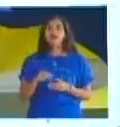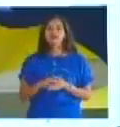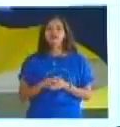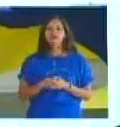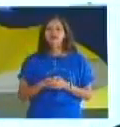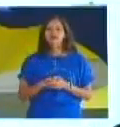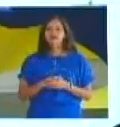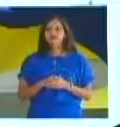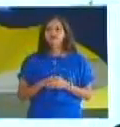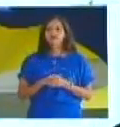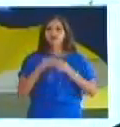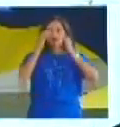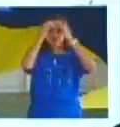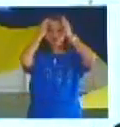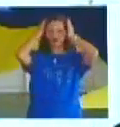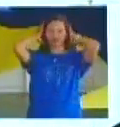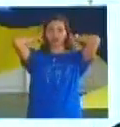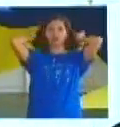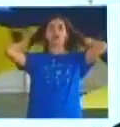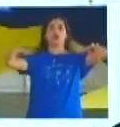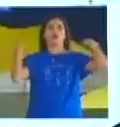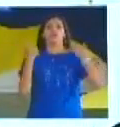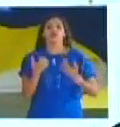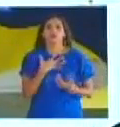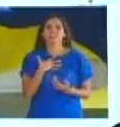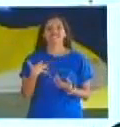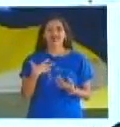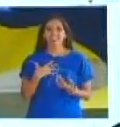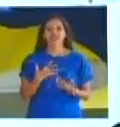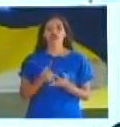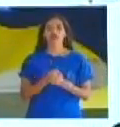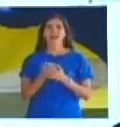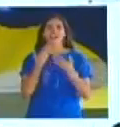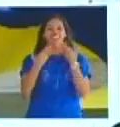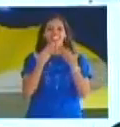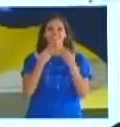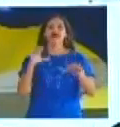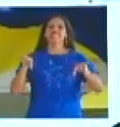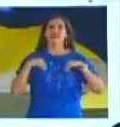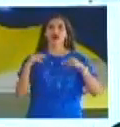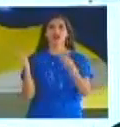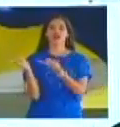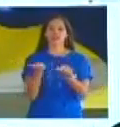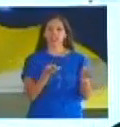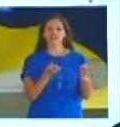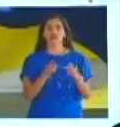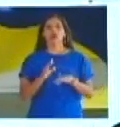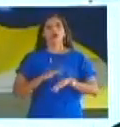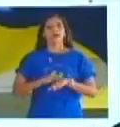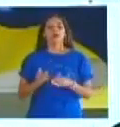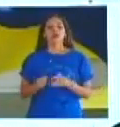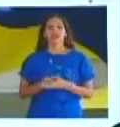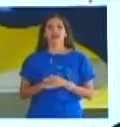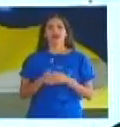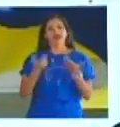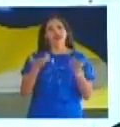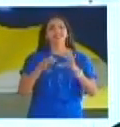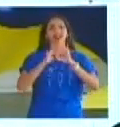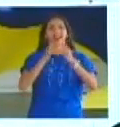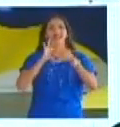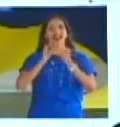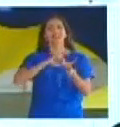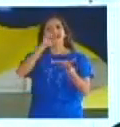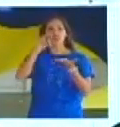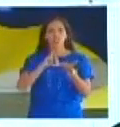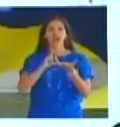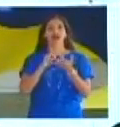Por eso quiero agradecer que hayan aceptado la invitación, porque en esta cadena nacional